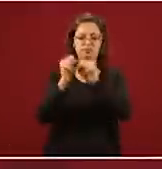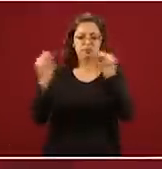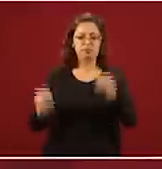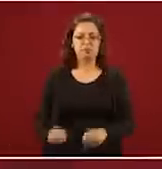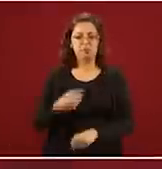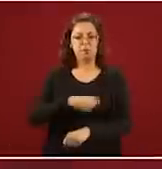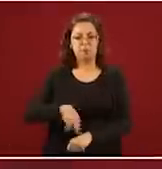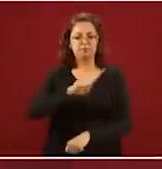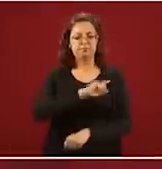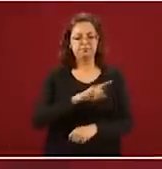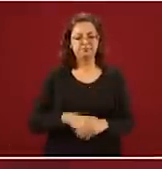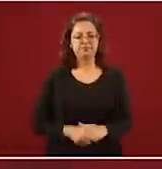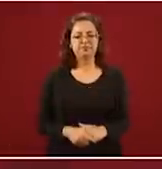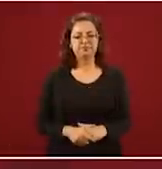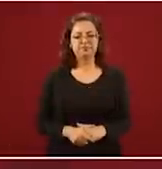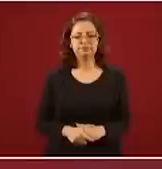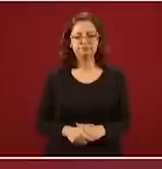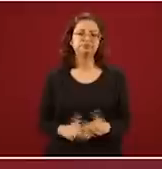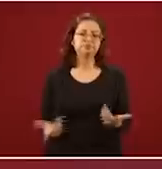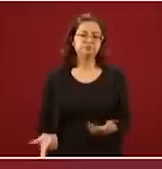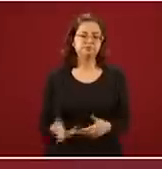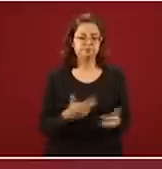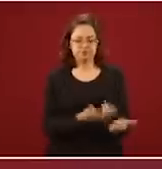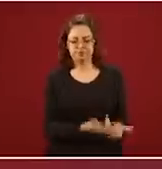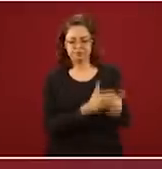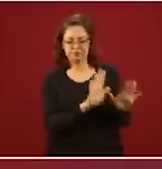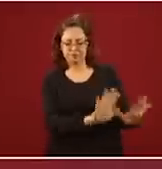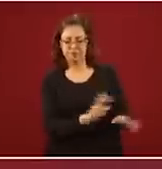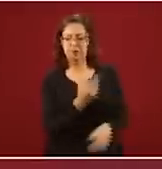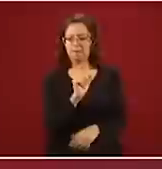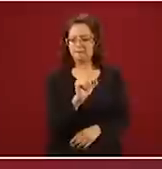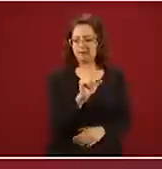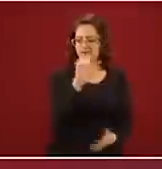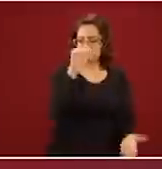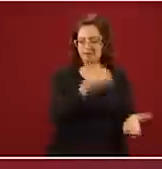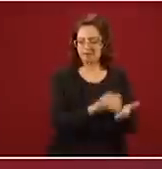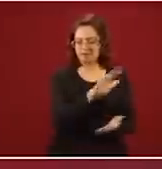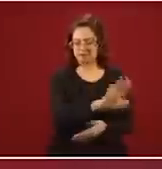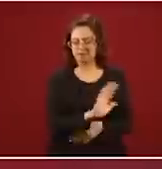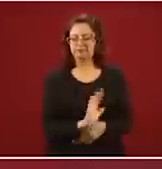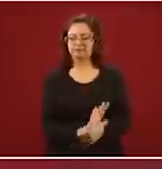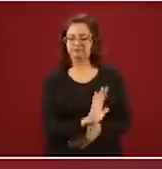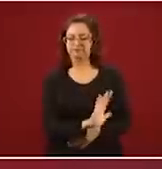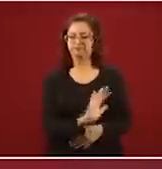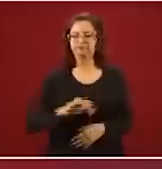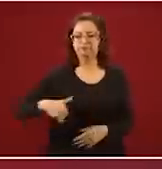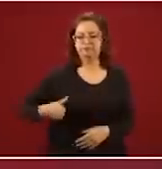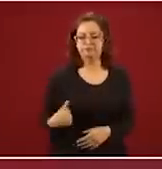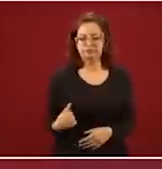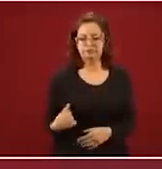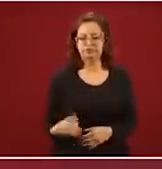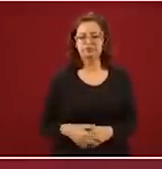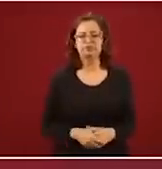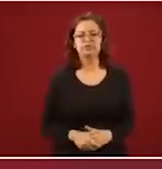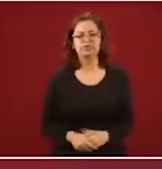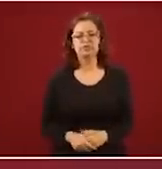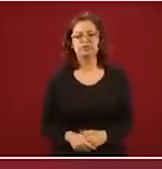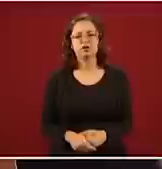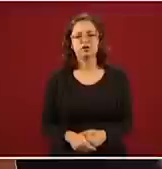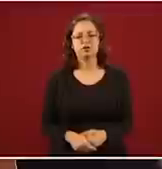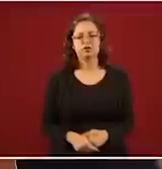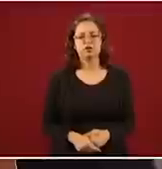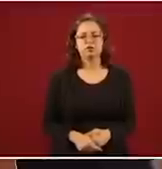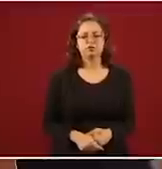de salud. Y nos van a quedar 20, pero vamos a buscar la manera de